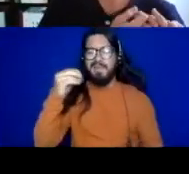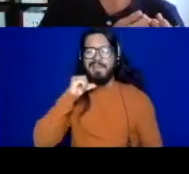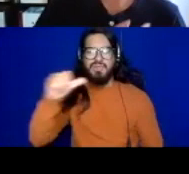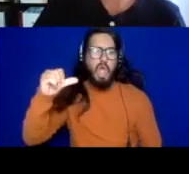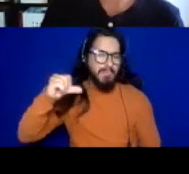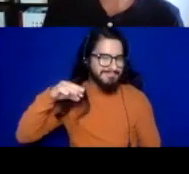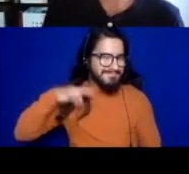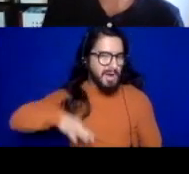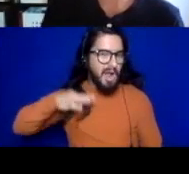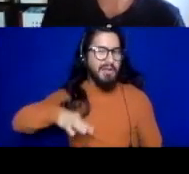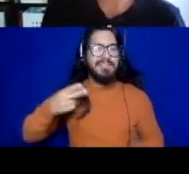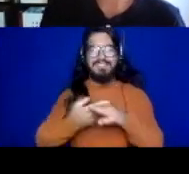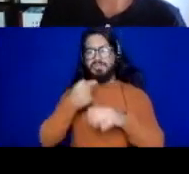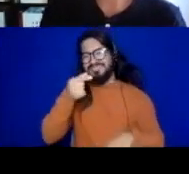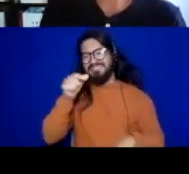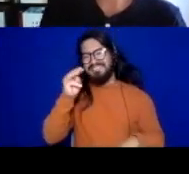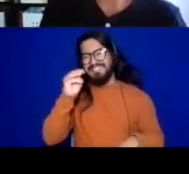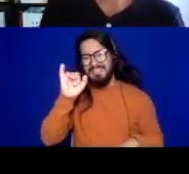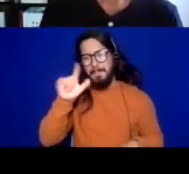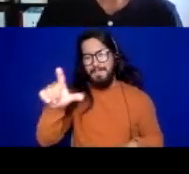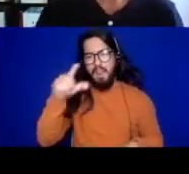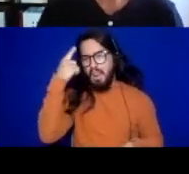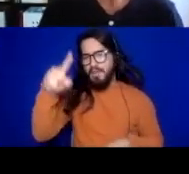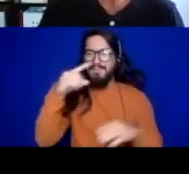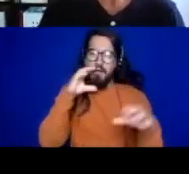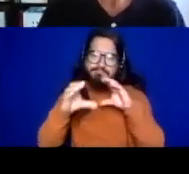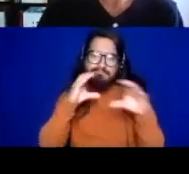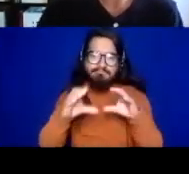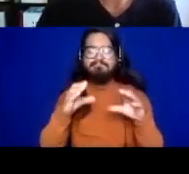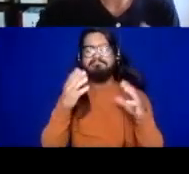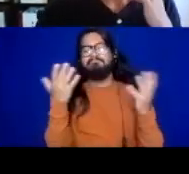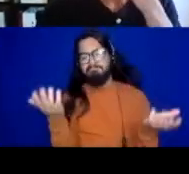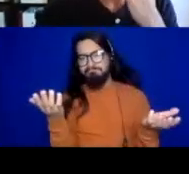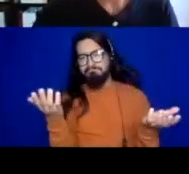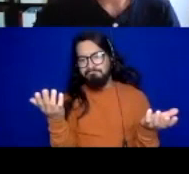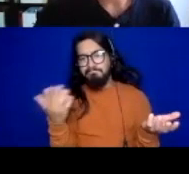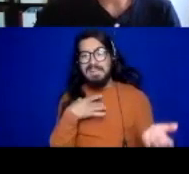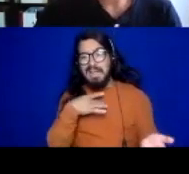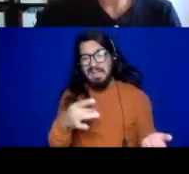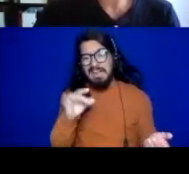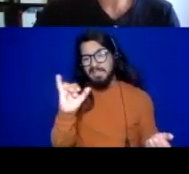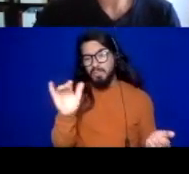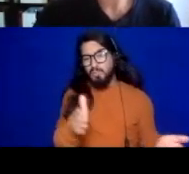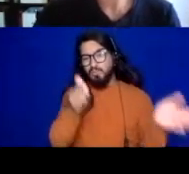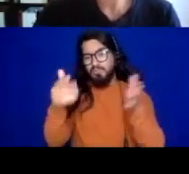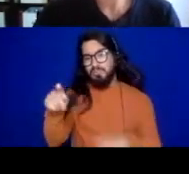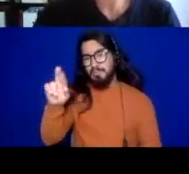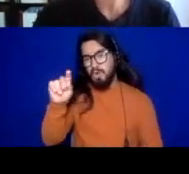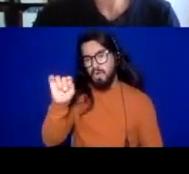Muchas sin fines de lucro utilizan Gmail. ¿Hay una mejor manera de comunicación? Sí, realmente me gusta